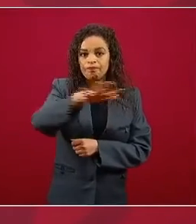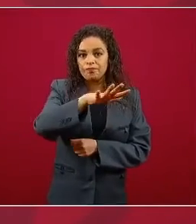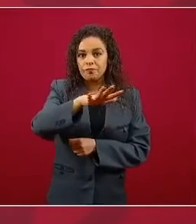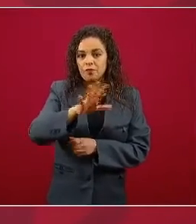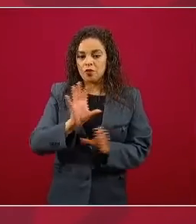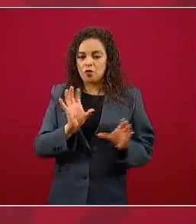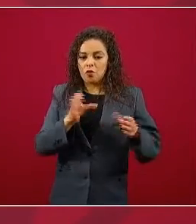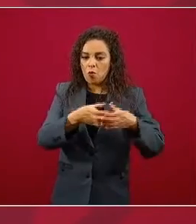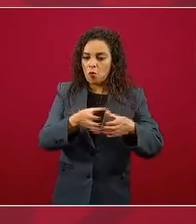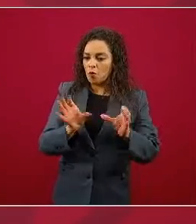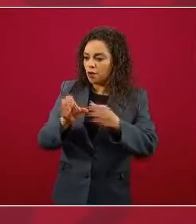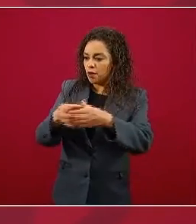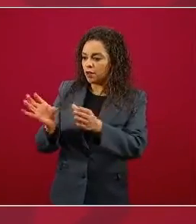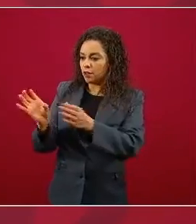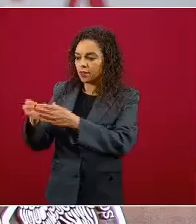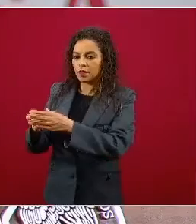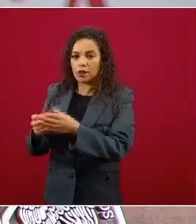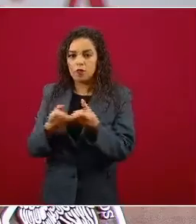lo social,